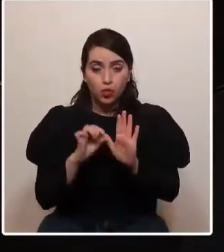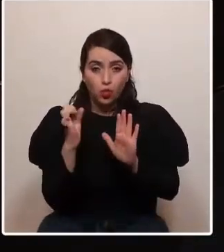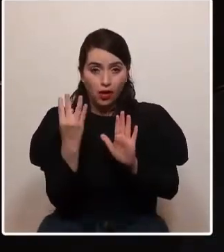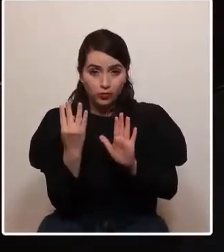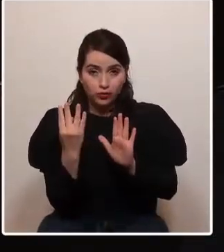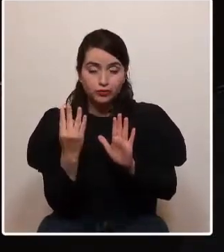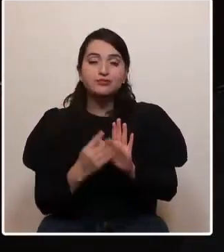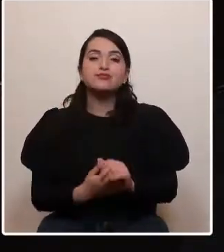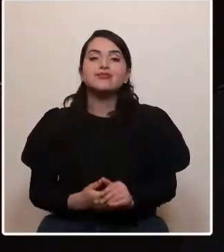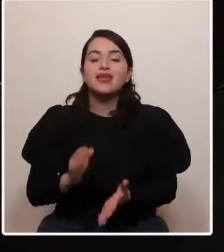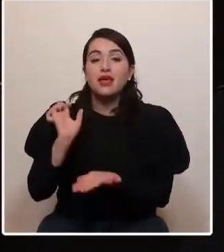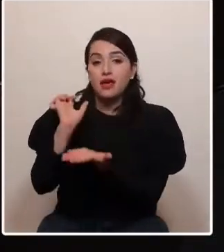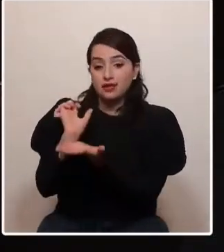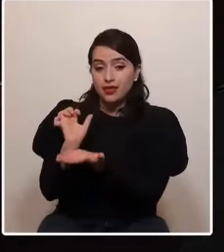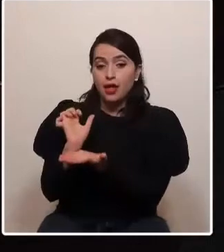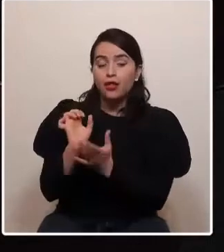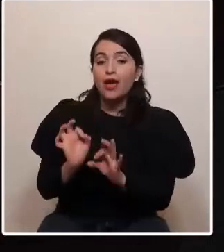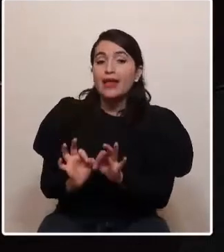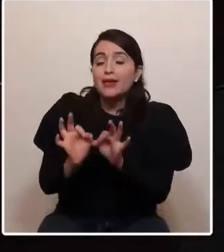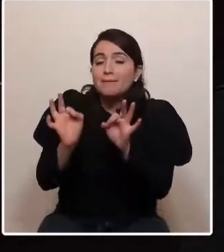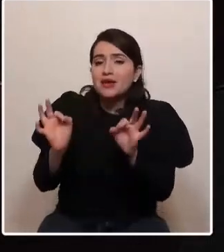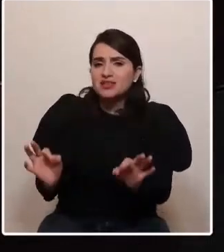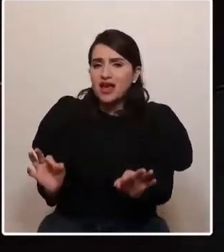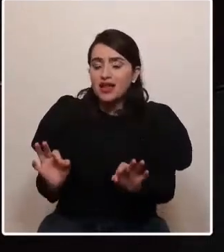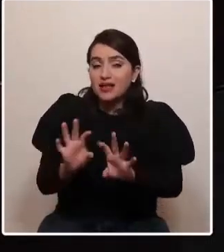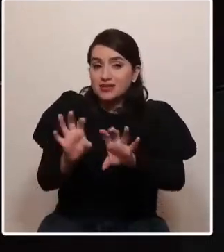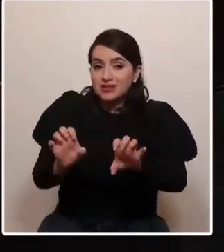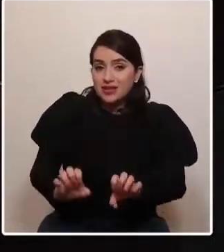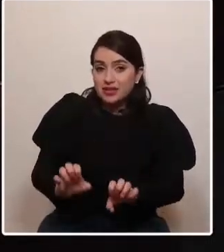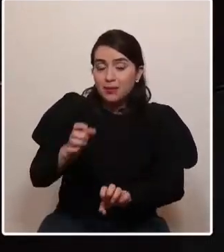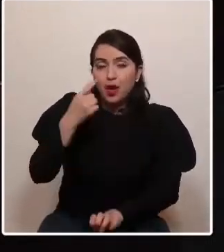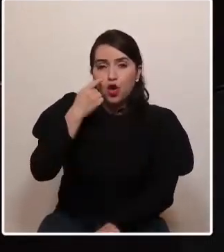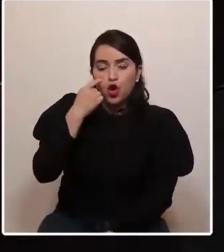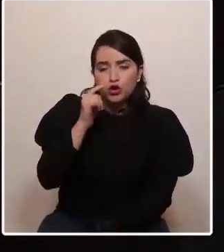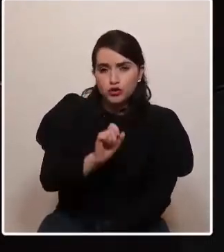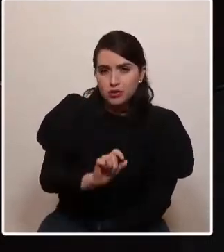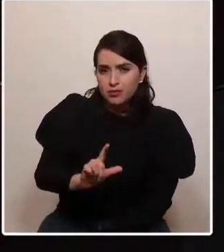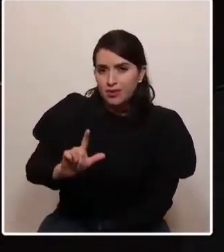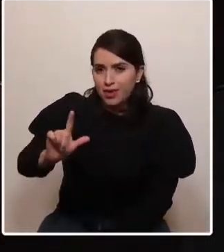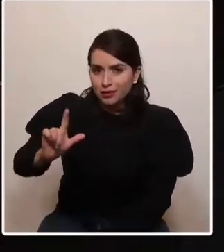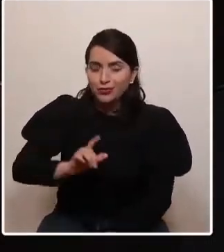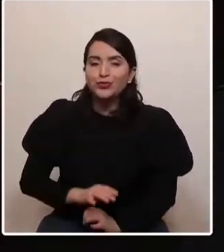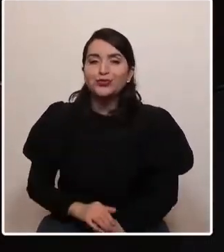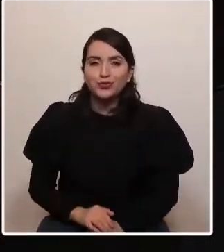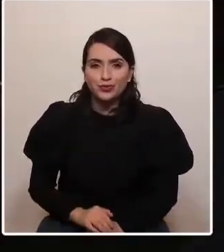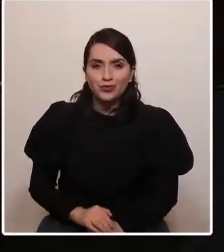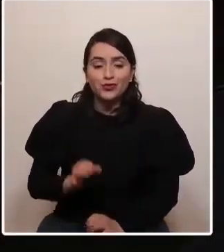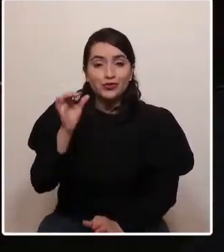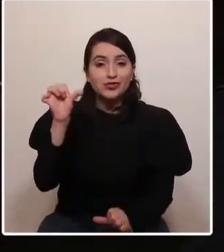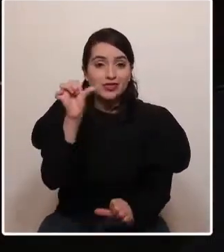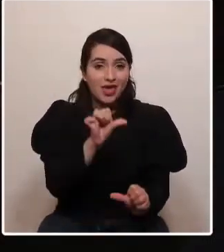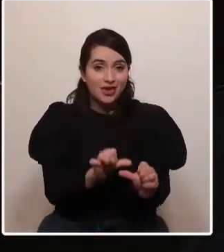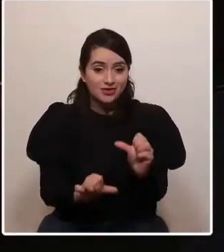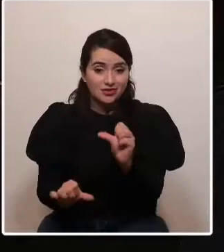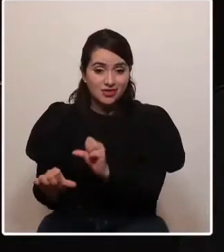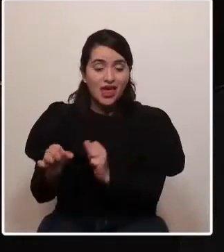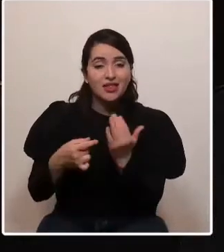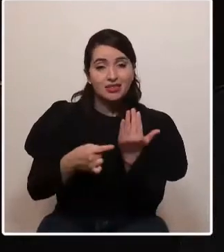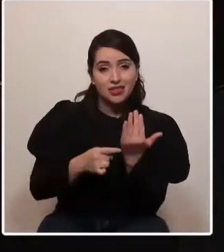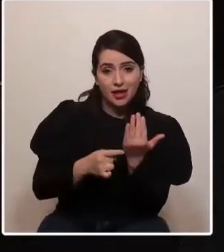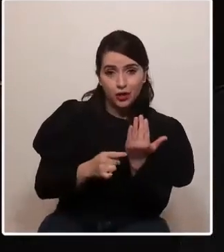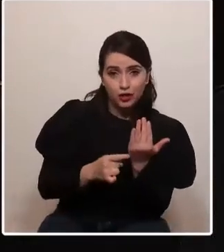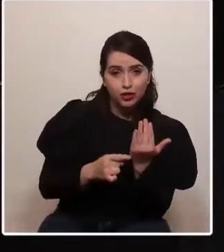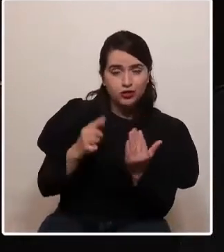Estado considerará especialmente los sistemas de conocimiento, las manifestaciones de las ciencias, tecnologías y